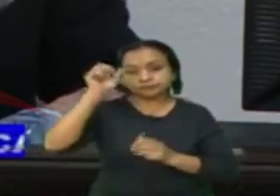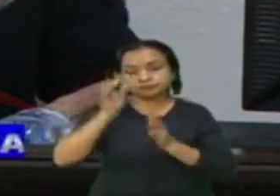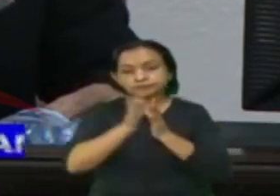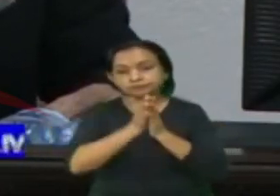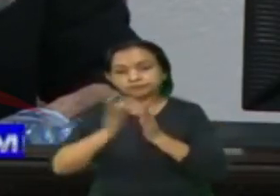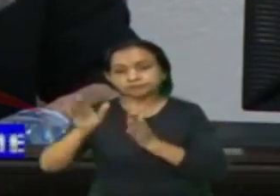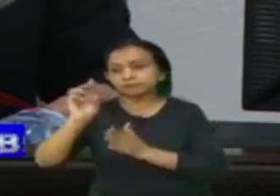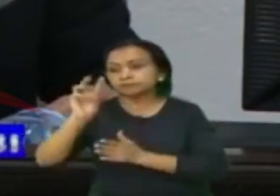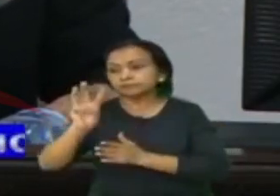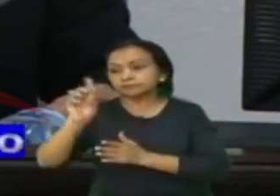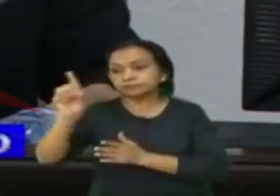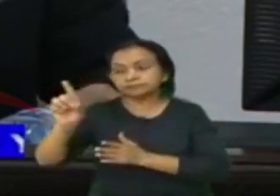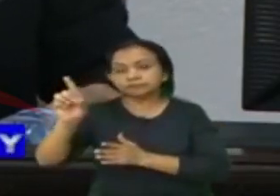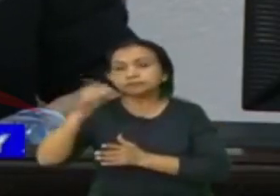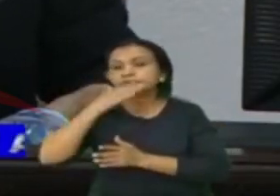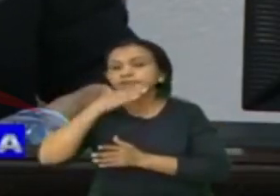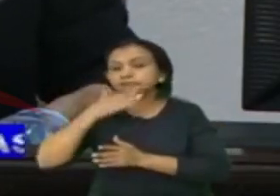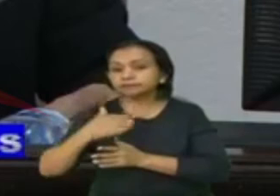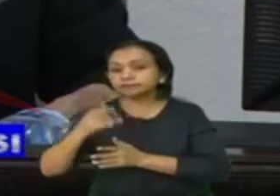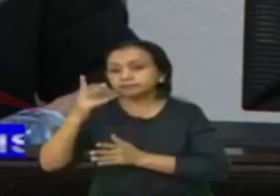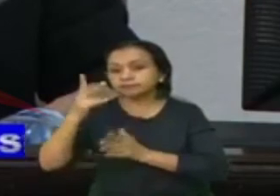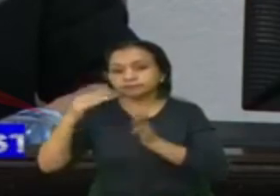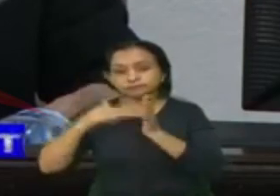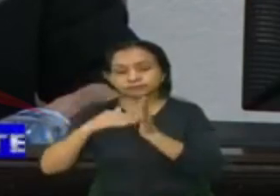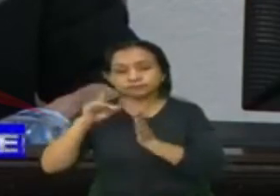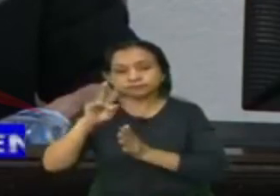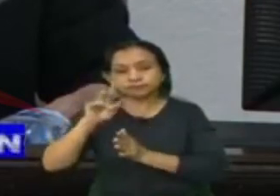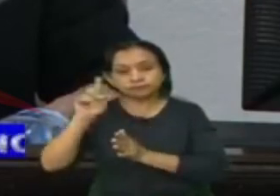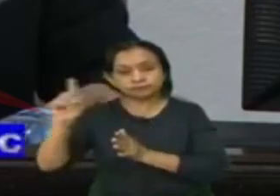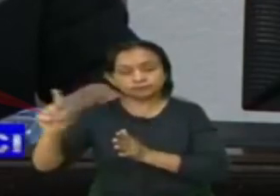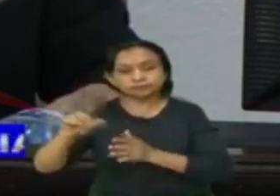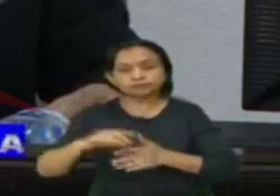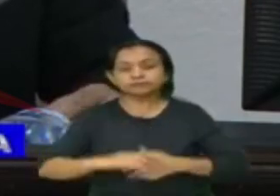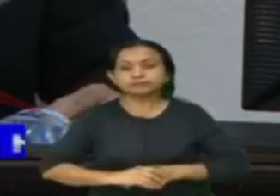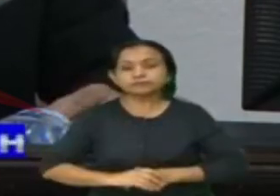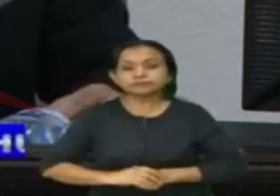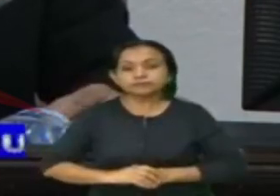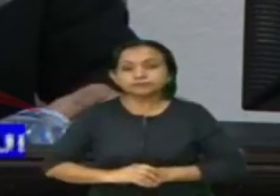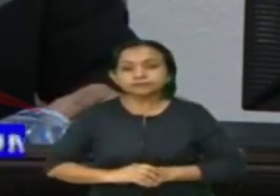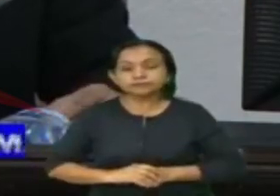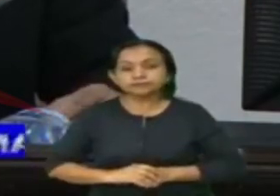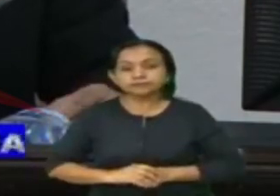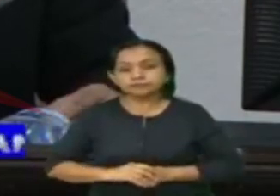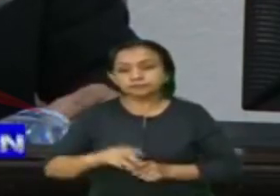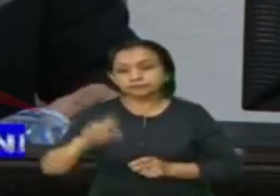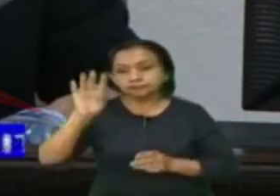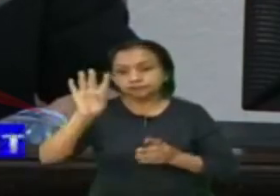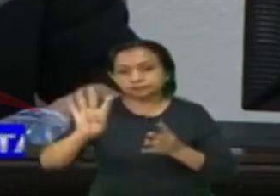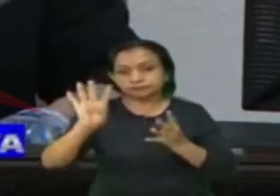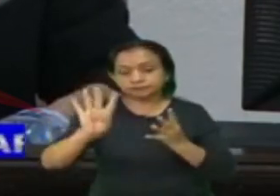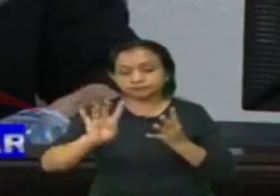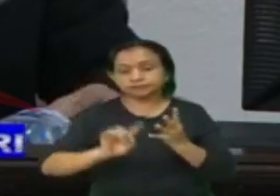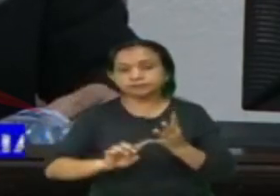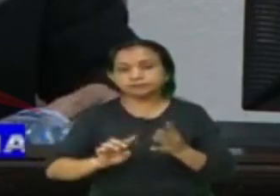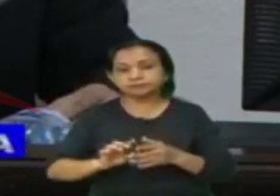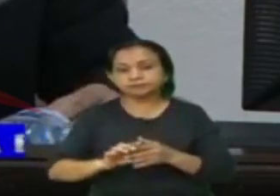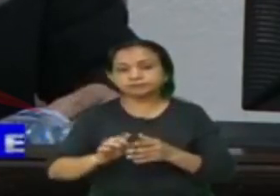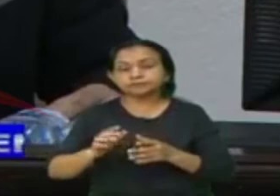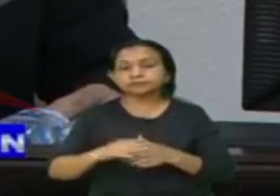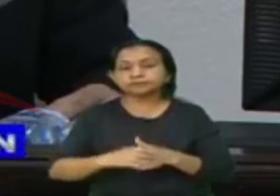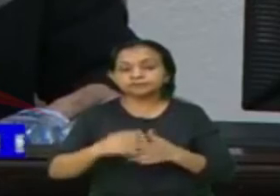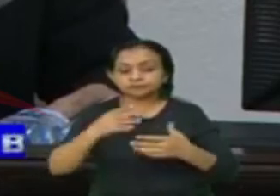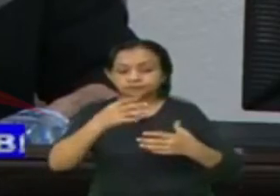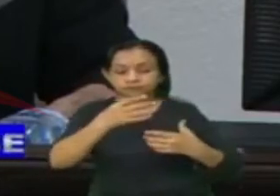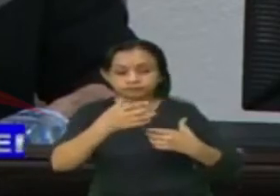al 31 de diciembre del 2021. Cuarto, ingreso